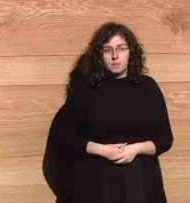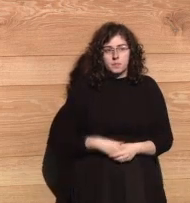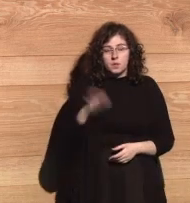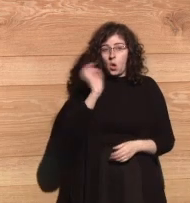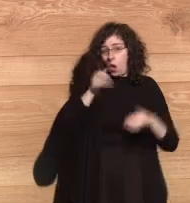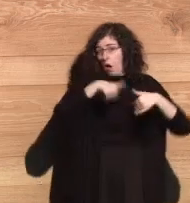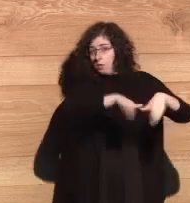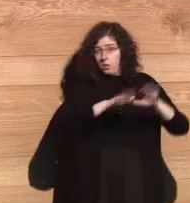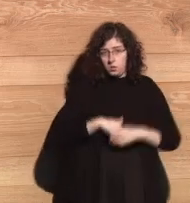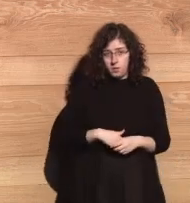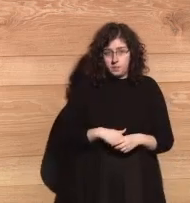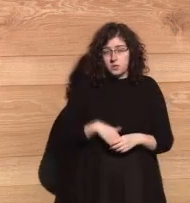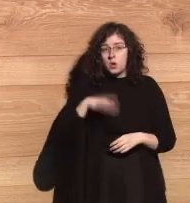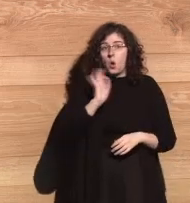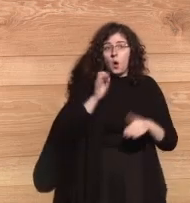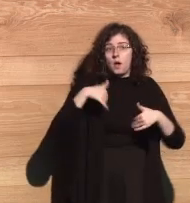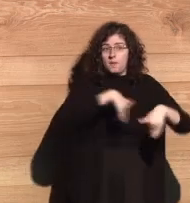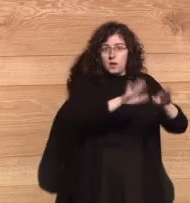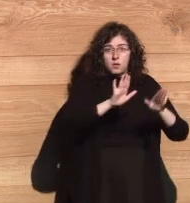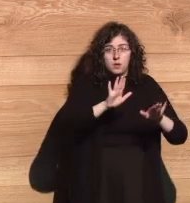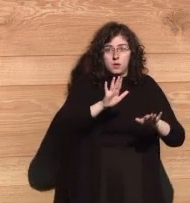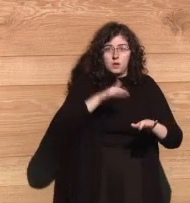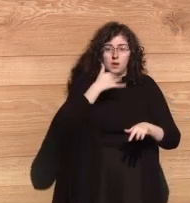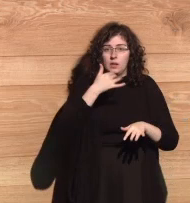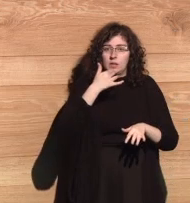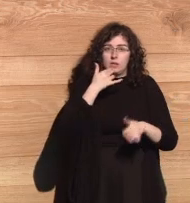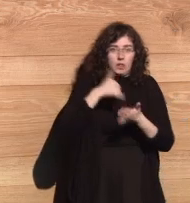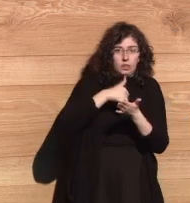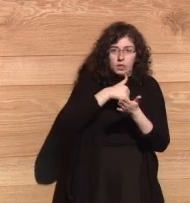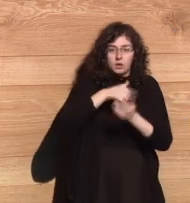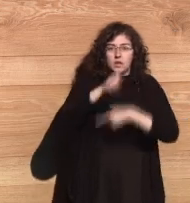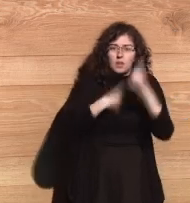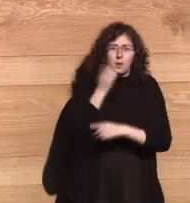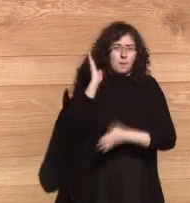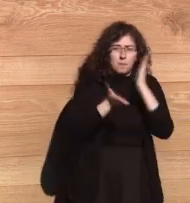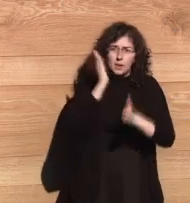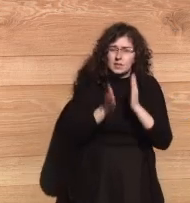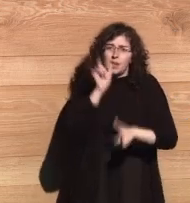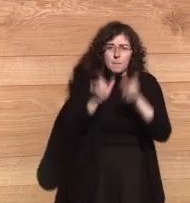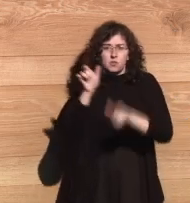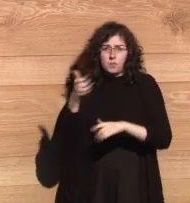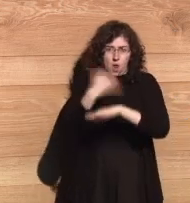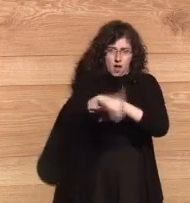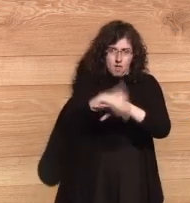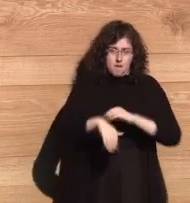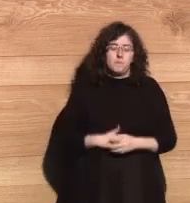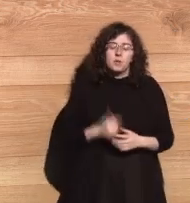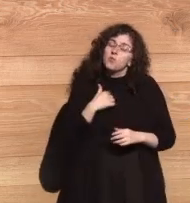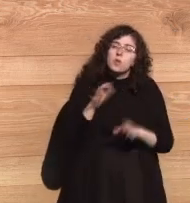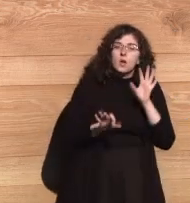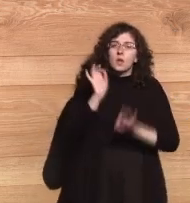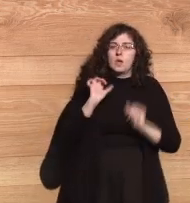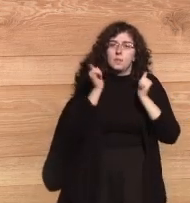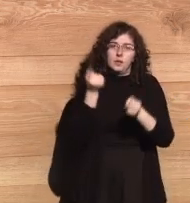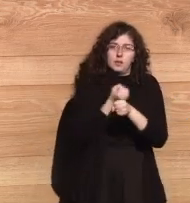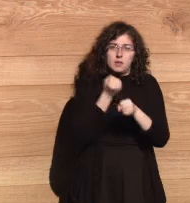o los abandonan. Y los abandonan, pues normalmente cuando están ya pues un poco hechos polvo y luego los maltratan la gente por la calle, ¿no? Entonces yo decidí empezar a trabajar